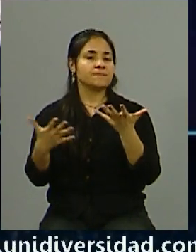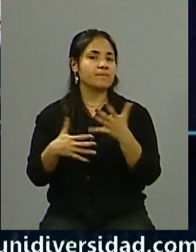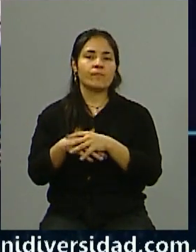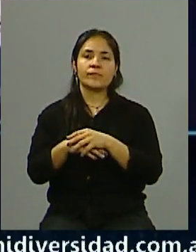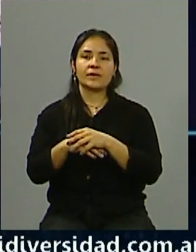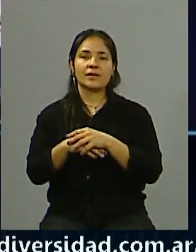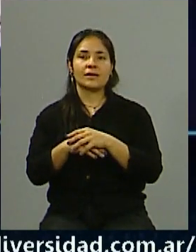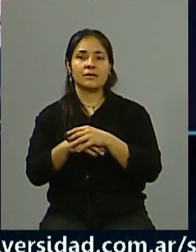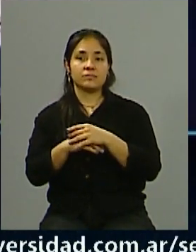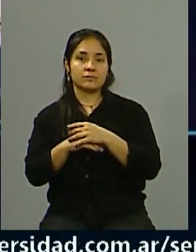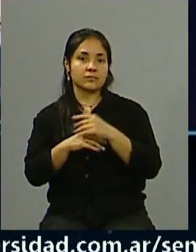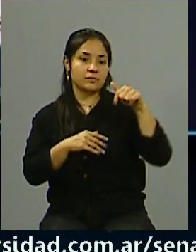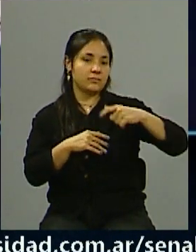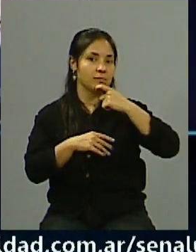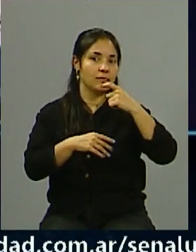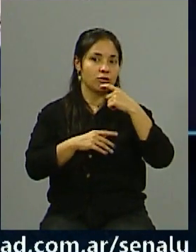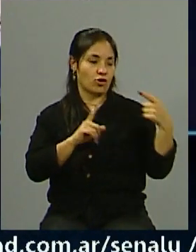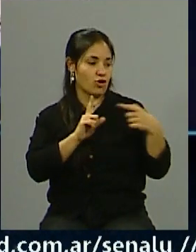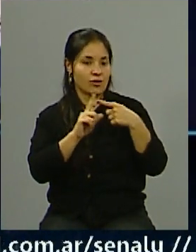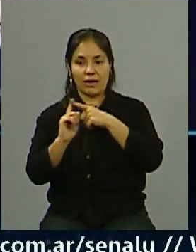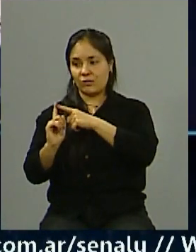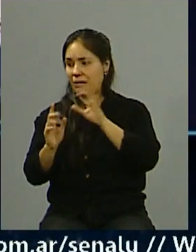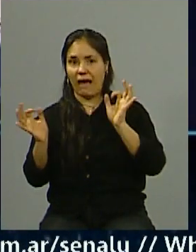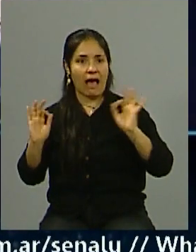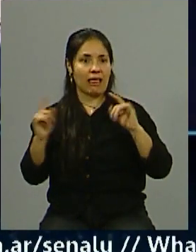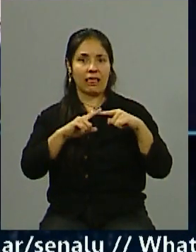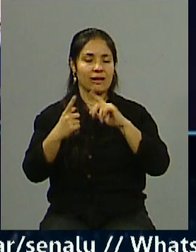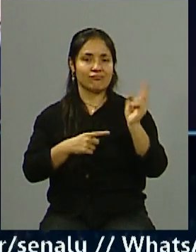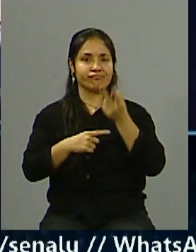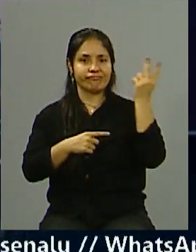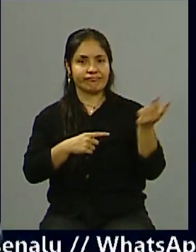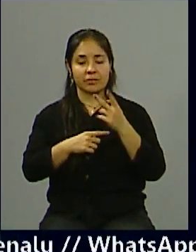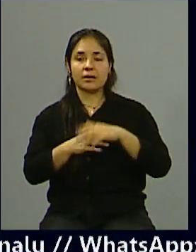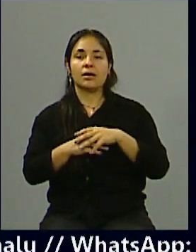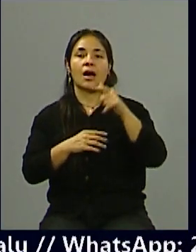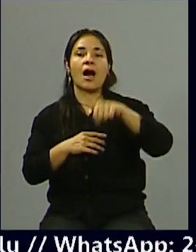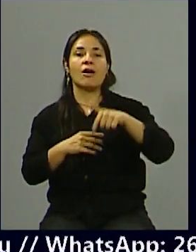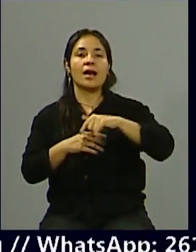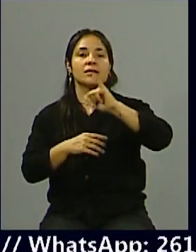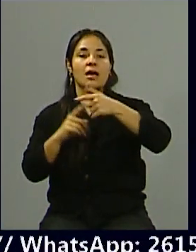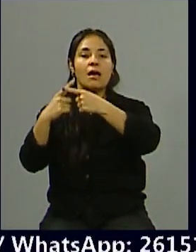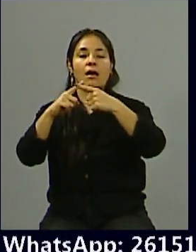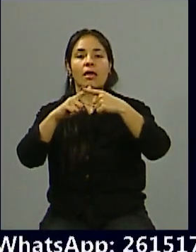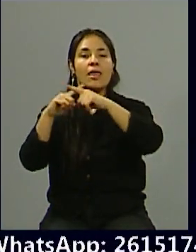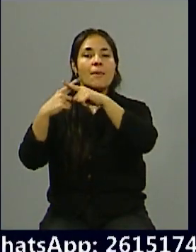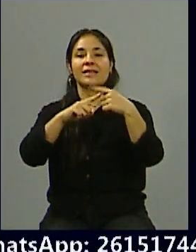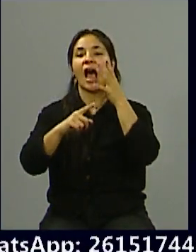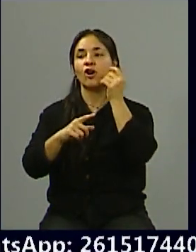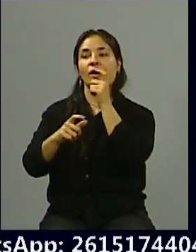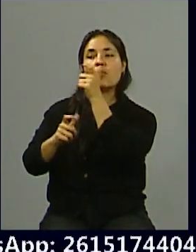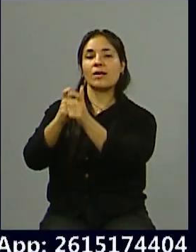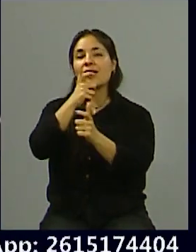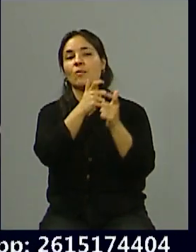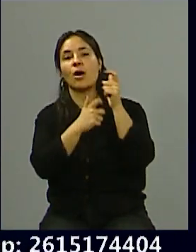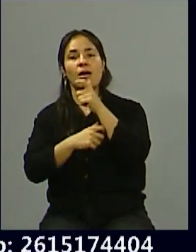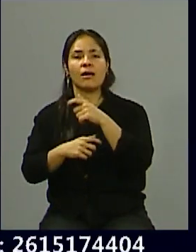tan pobre como el que fue en Mendoza en términos de formato, pero tampoco es tan rico como para decir un debate. Pasa que también tenemos ahí